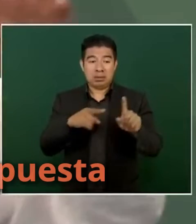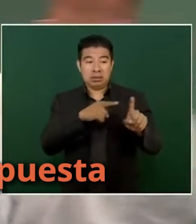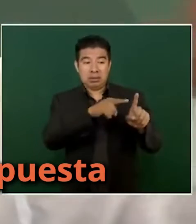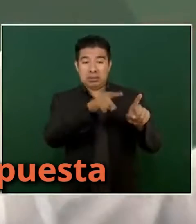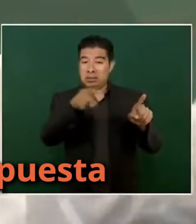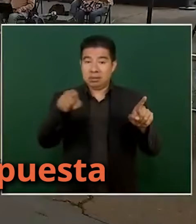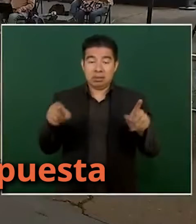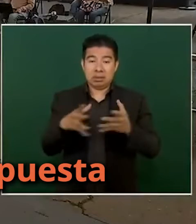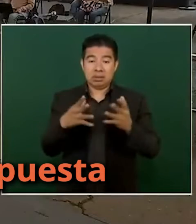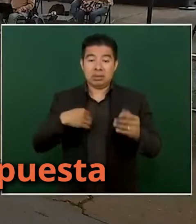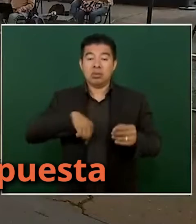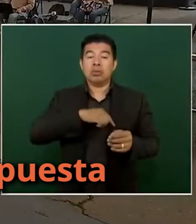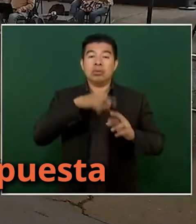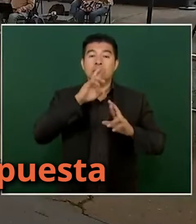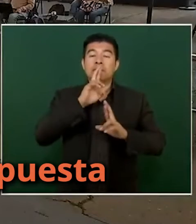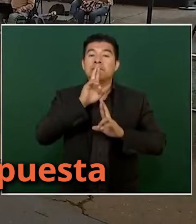que se sepa qué contestamos